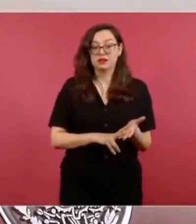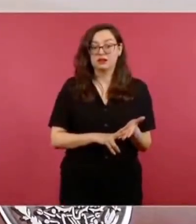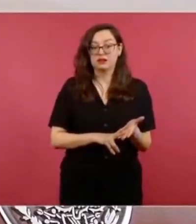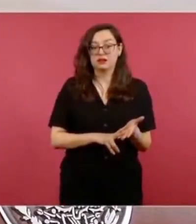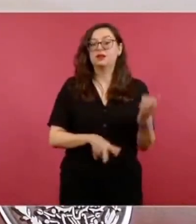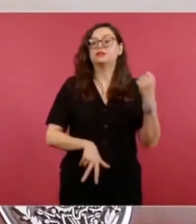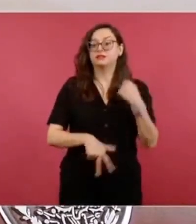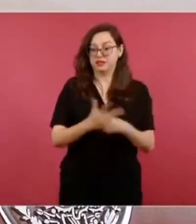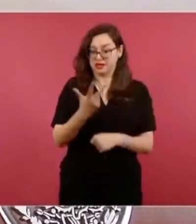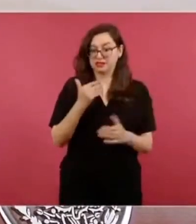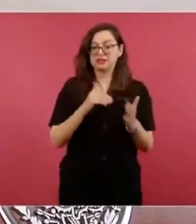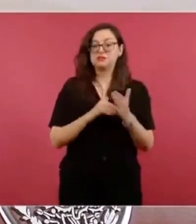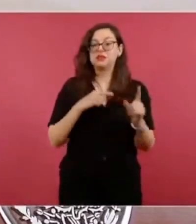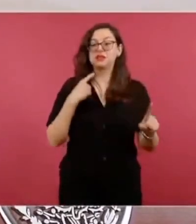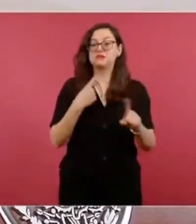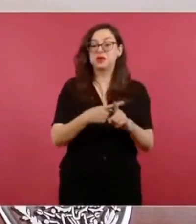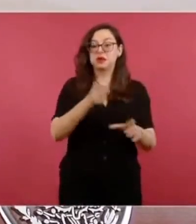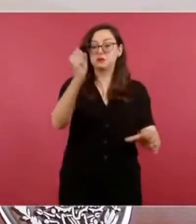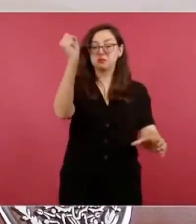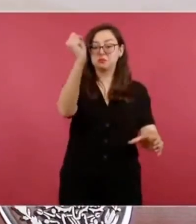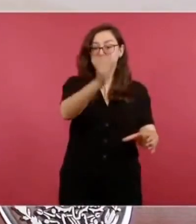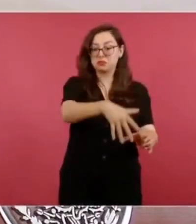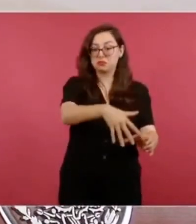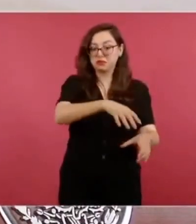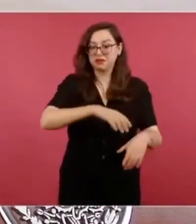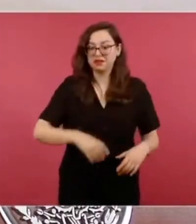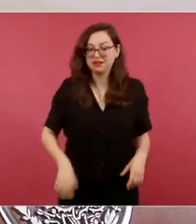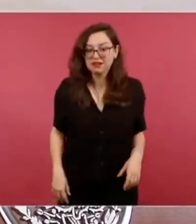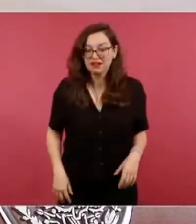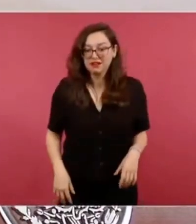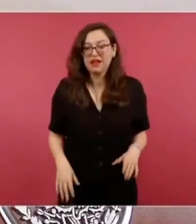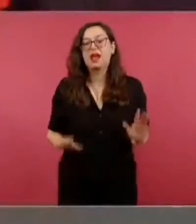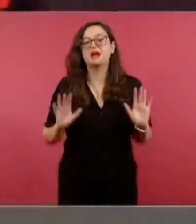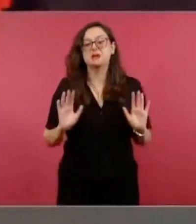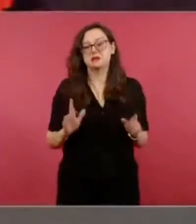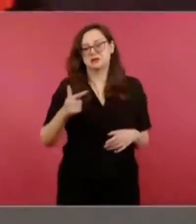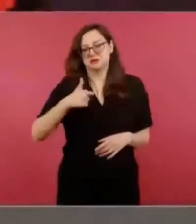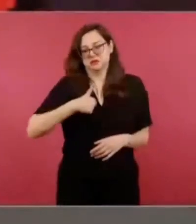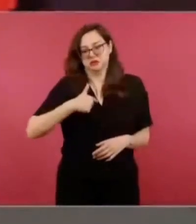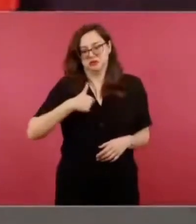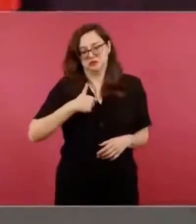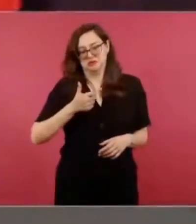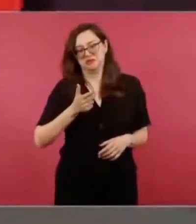aportaba otros 13,000, de modo que yo ahorraba 26,000.